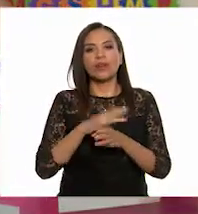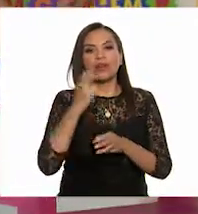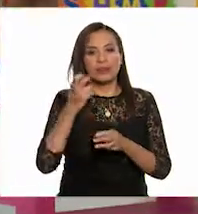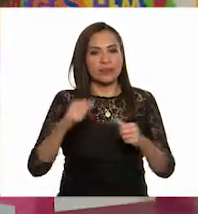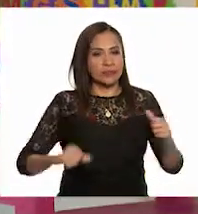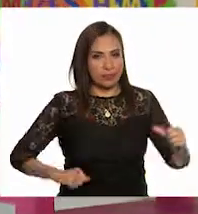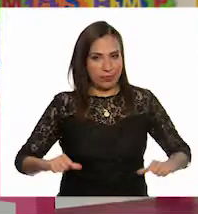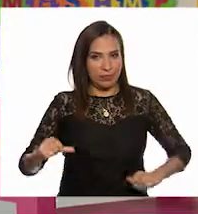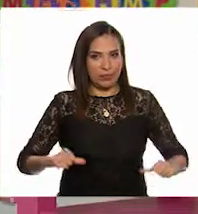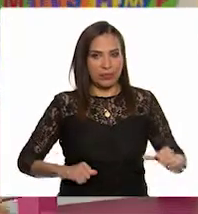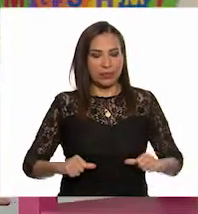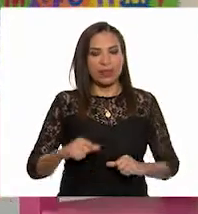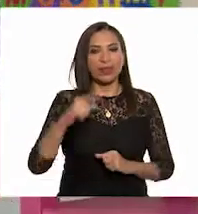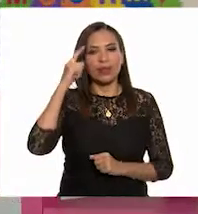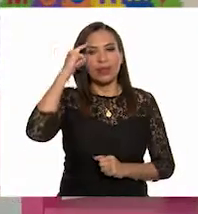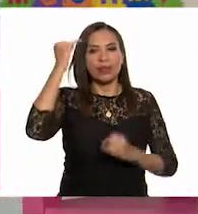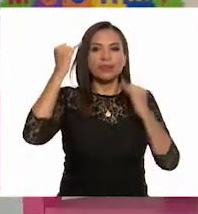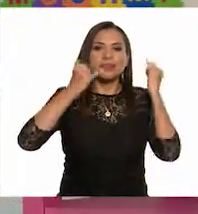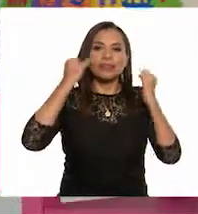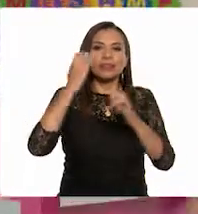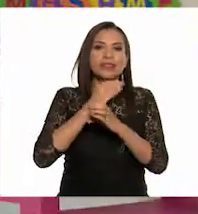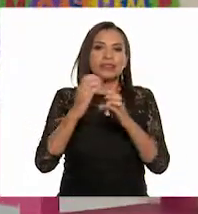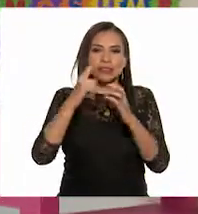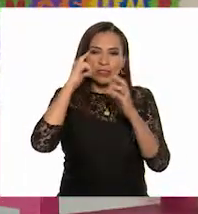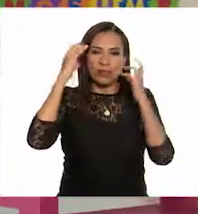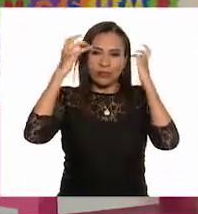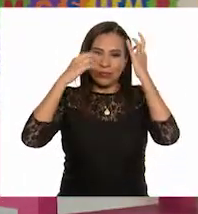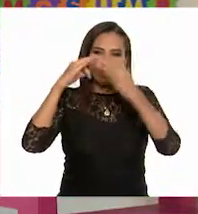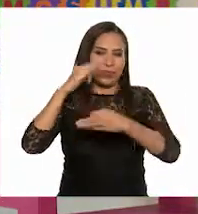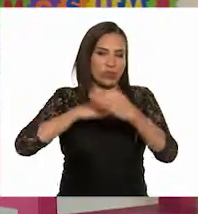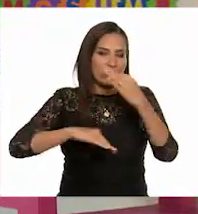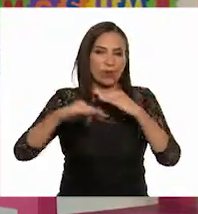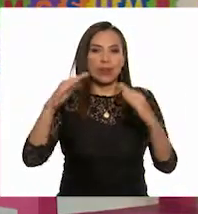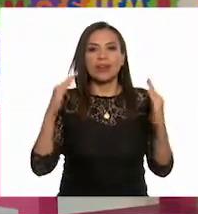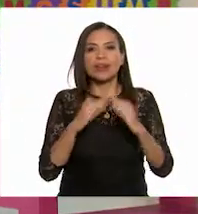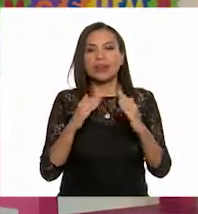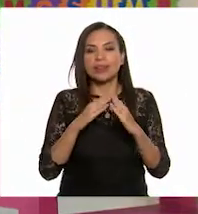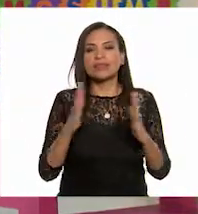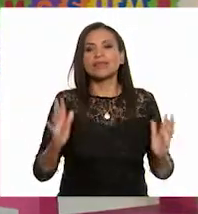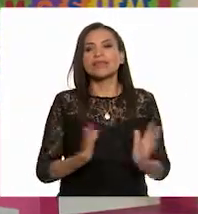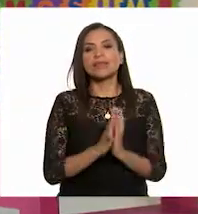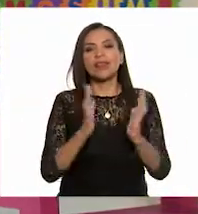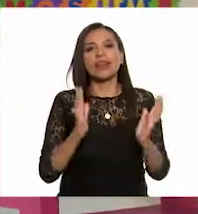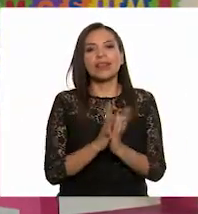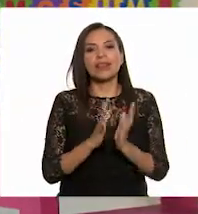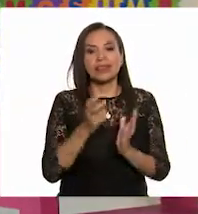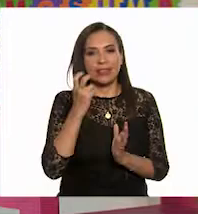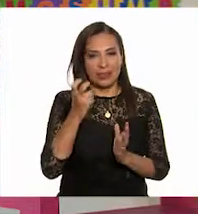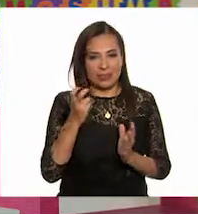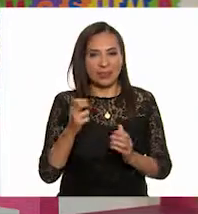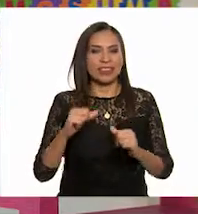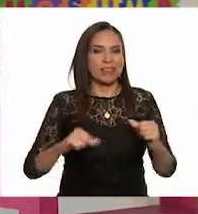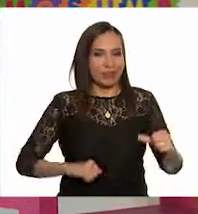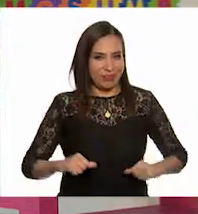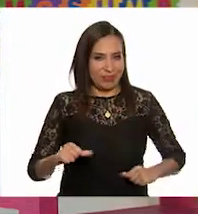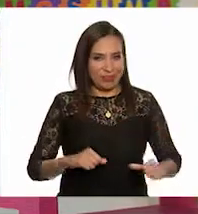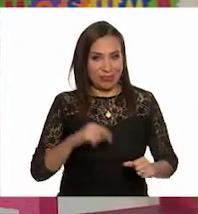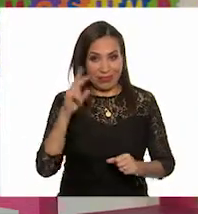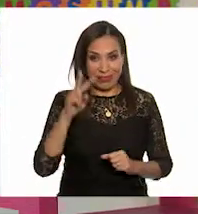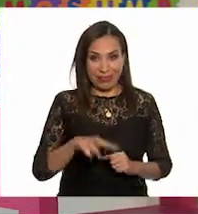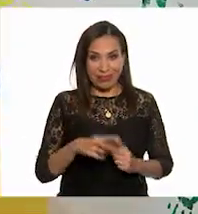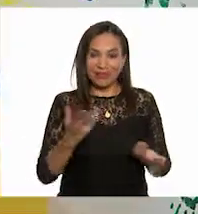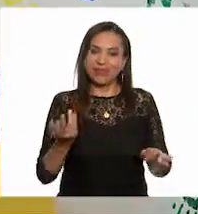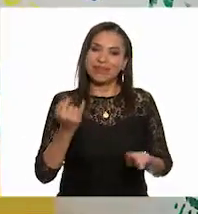esta actividad. Con la imaginación y creatividad, todos desde casa participaremos en esta aventura, ¿verdad,